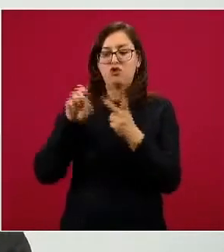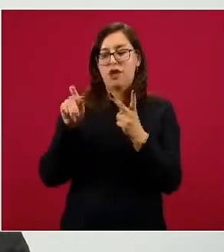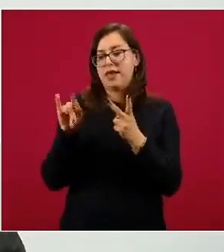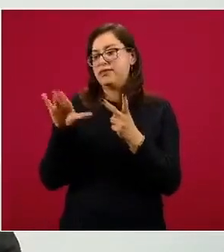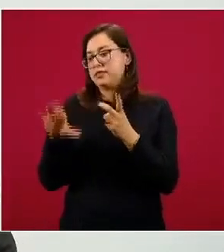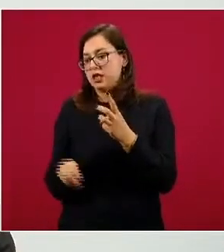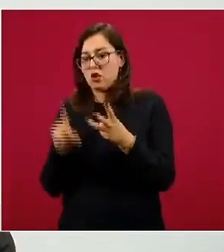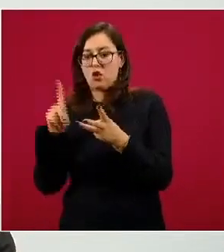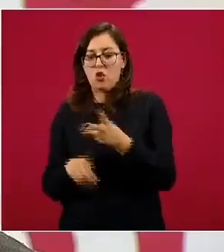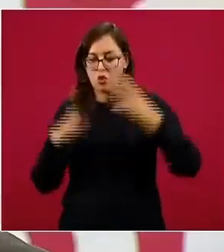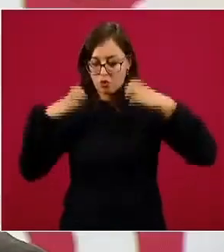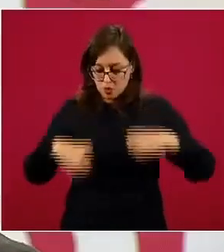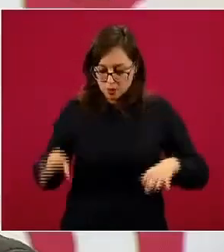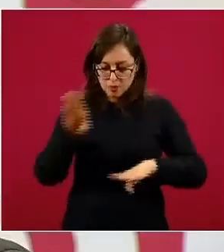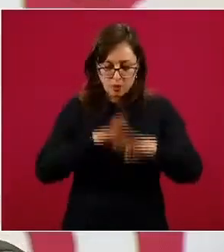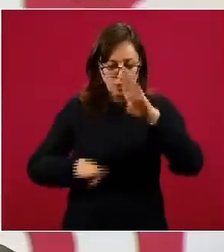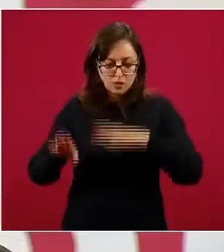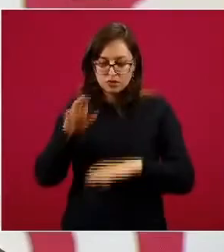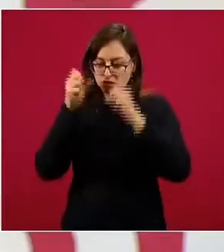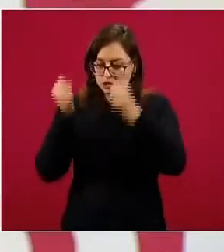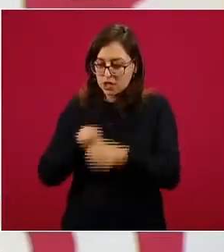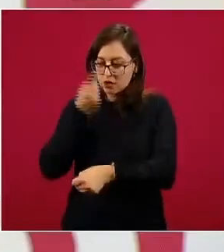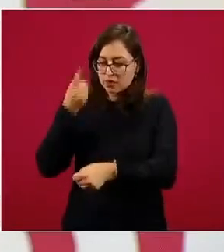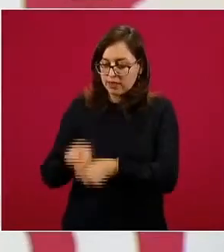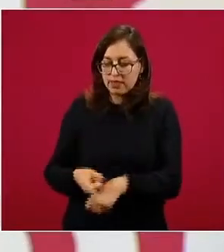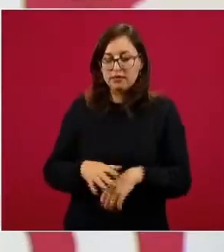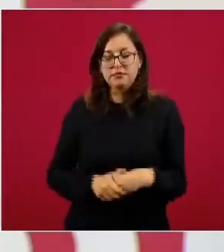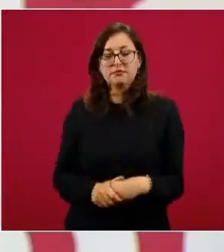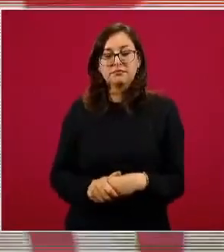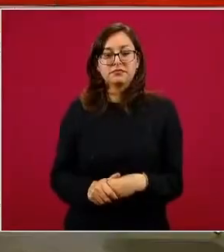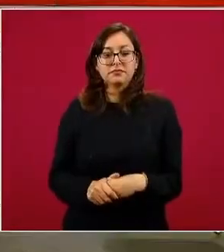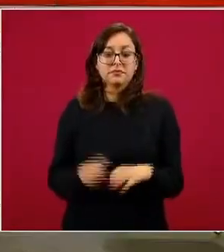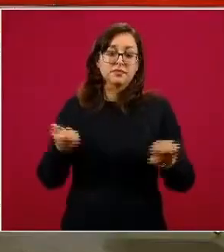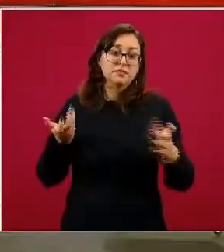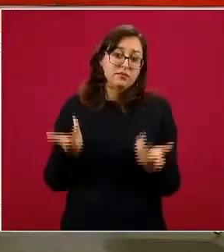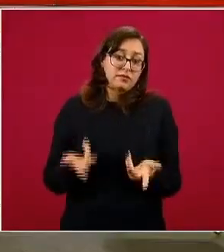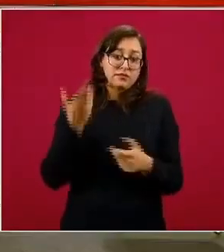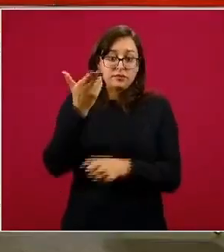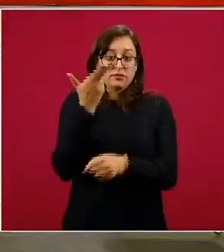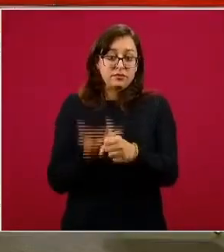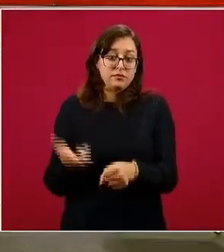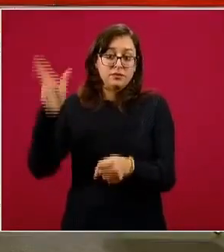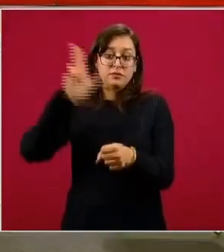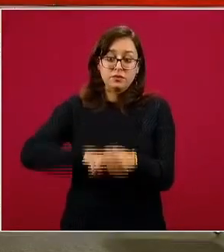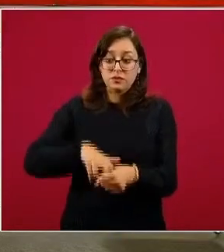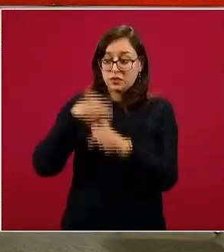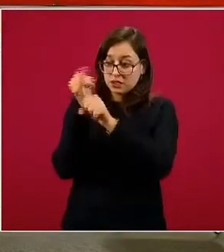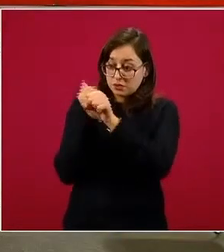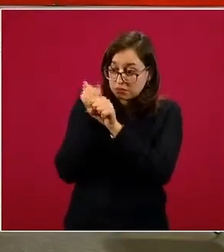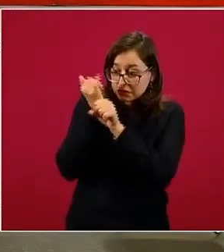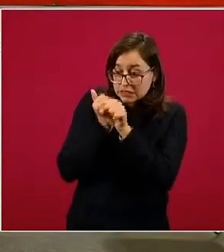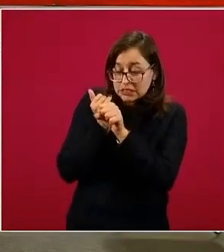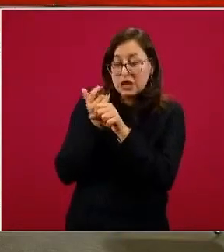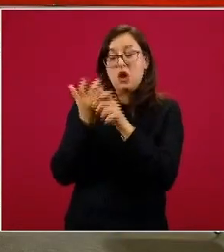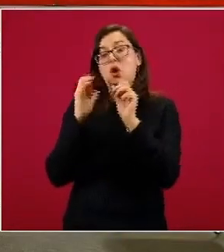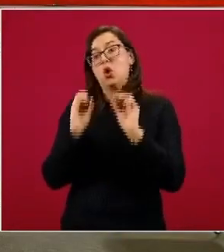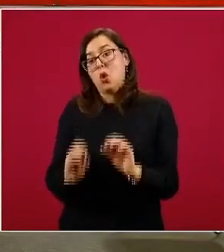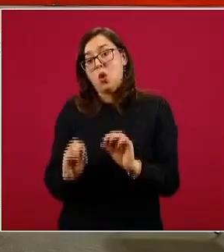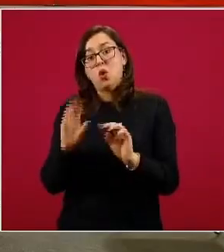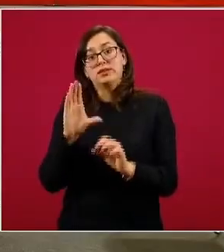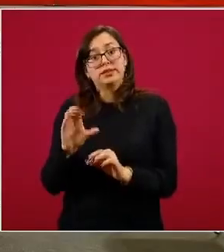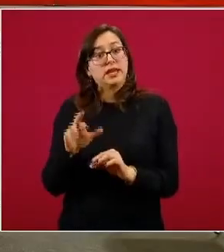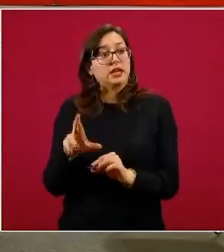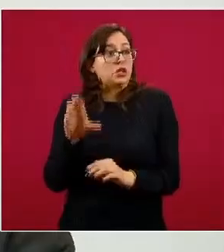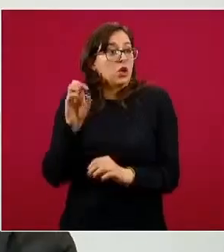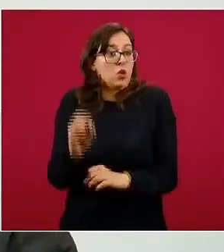de bioseguridad. Y la entidad proponente, en este caso un investigador central o la